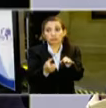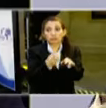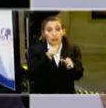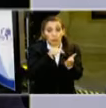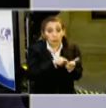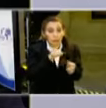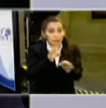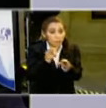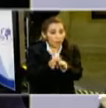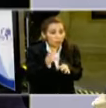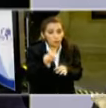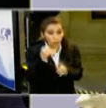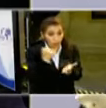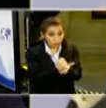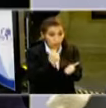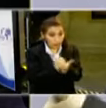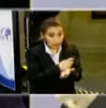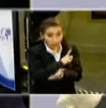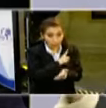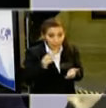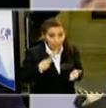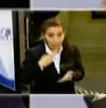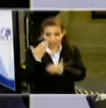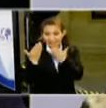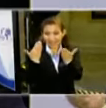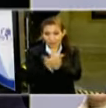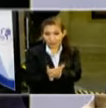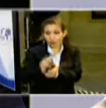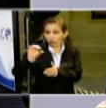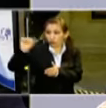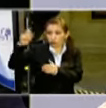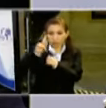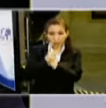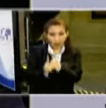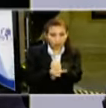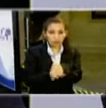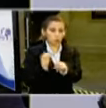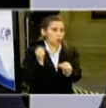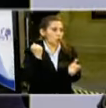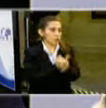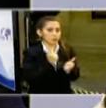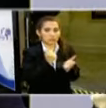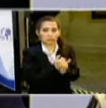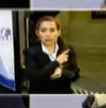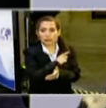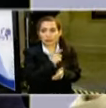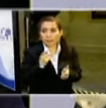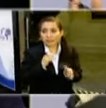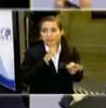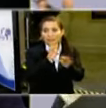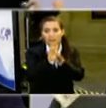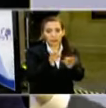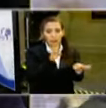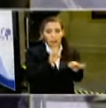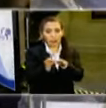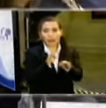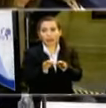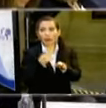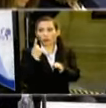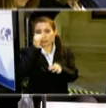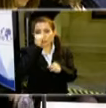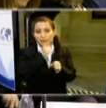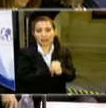trabajar no necesariamente tiene que ser el servicio exterior, no necesariamente tiene que ser el trabajar en una